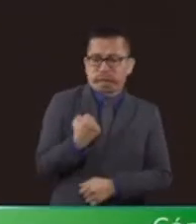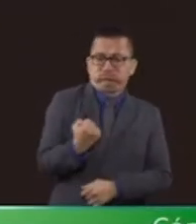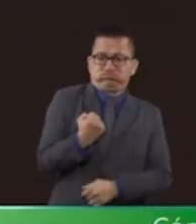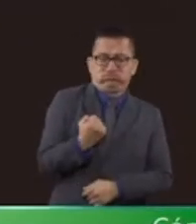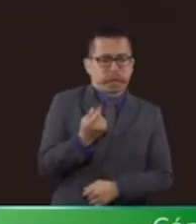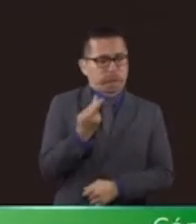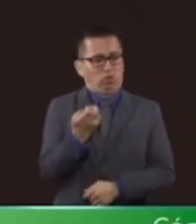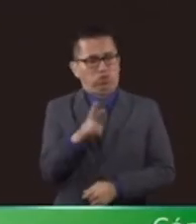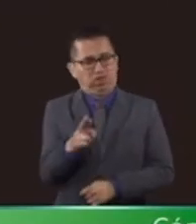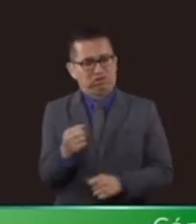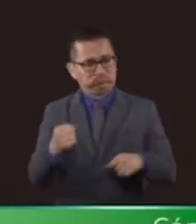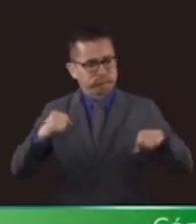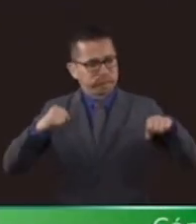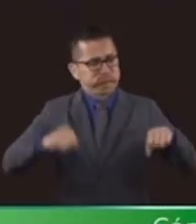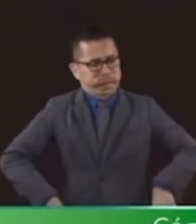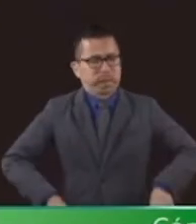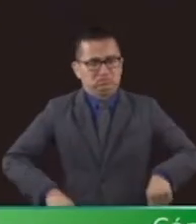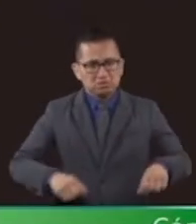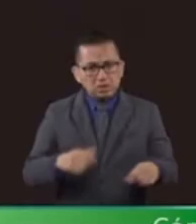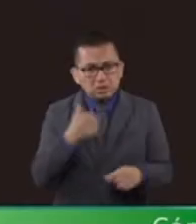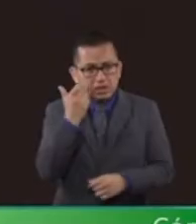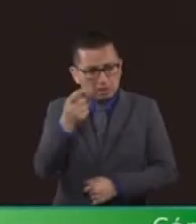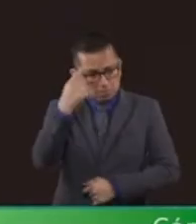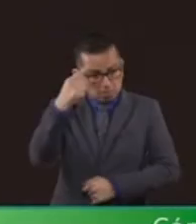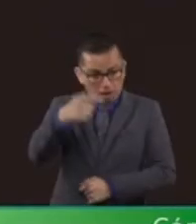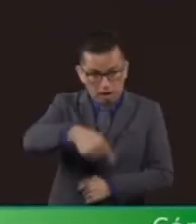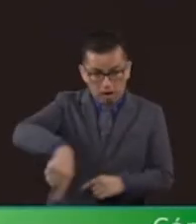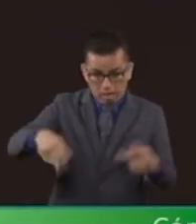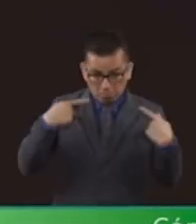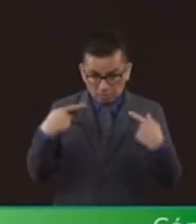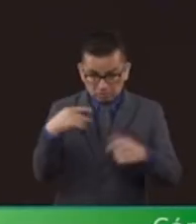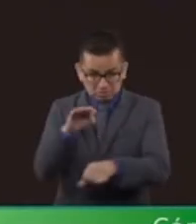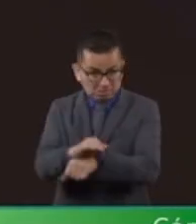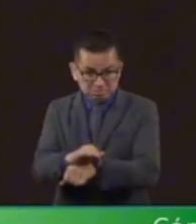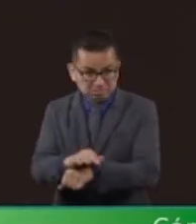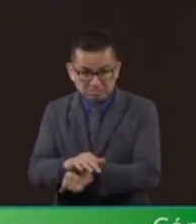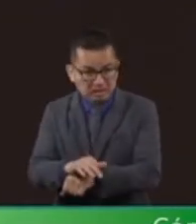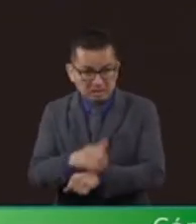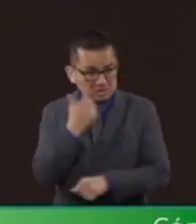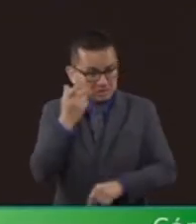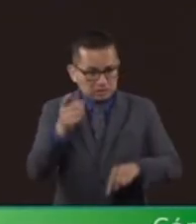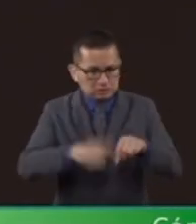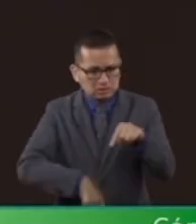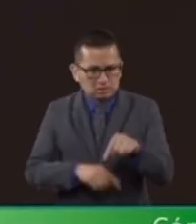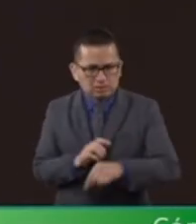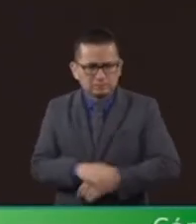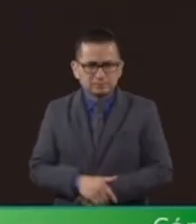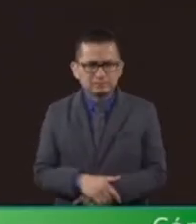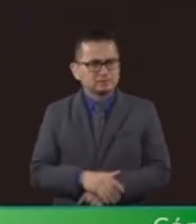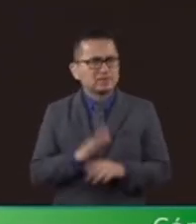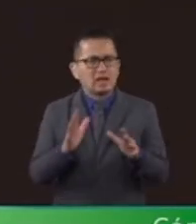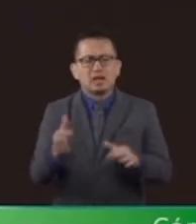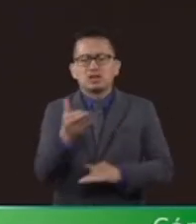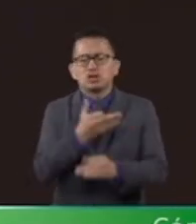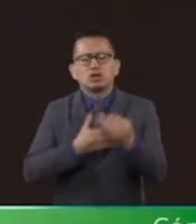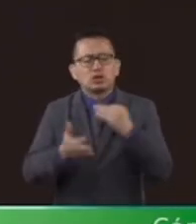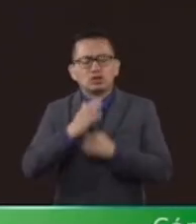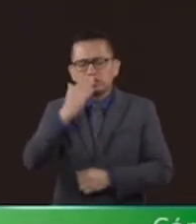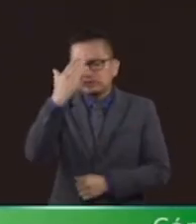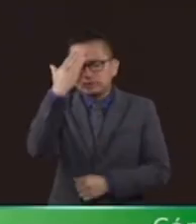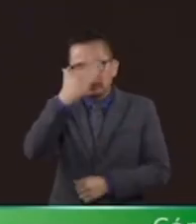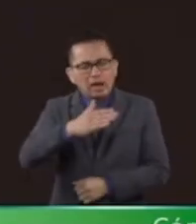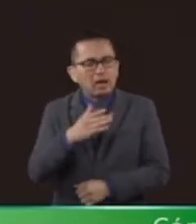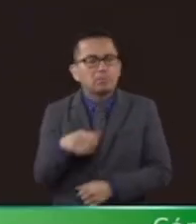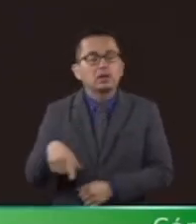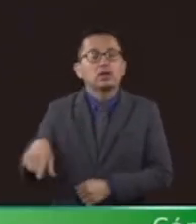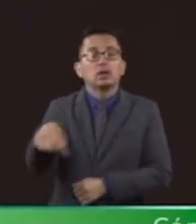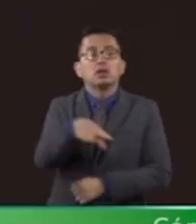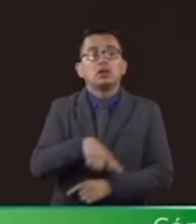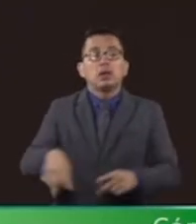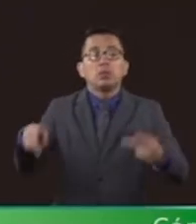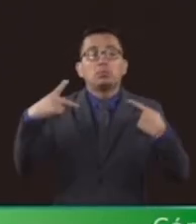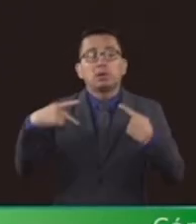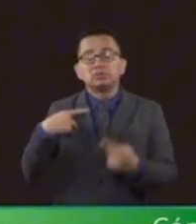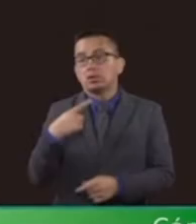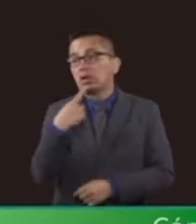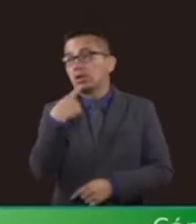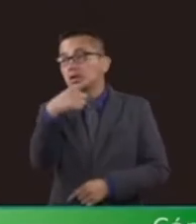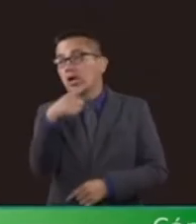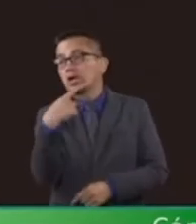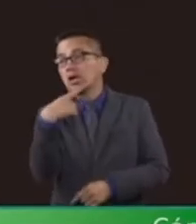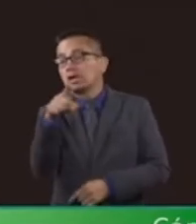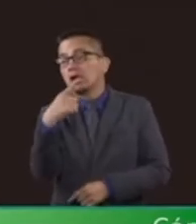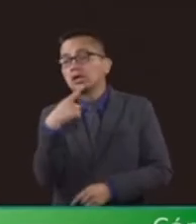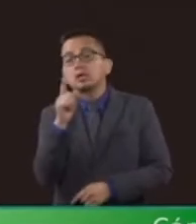indefinición al ciudadano, porque todos hemos escuchado cuando una persona se queja del gobierno y la única queja